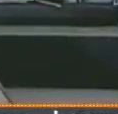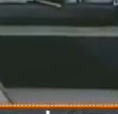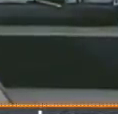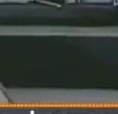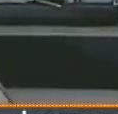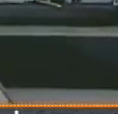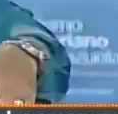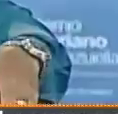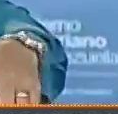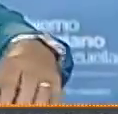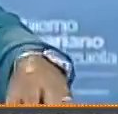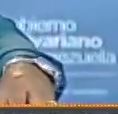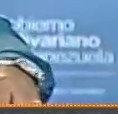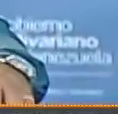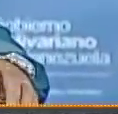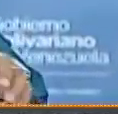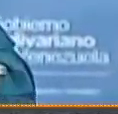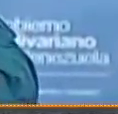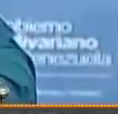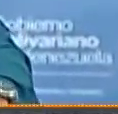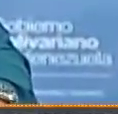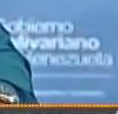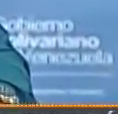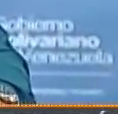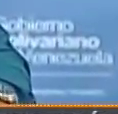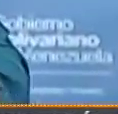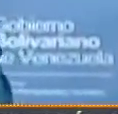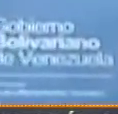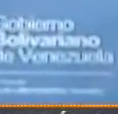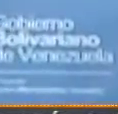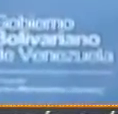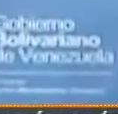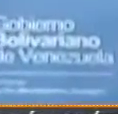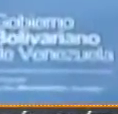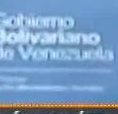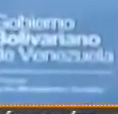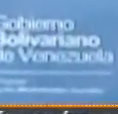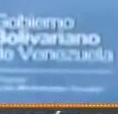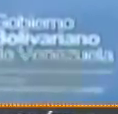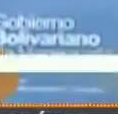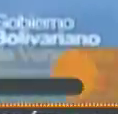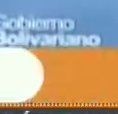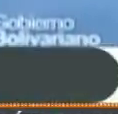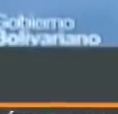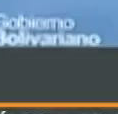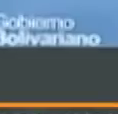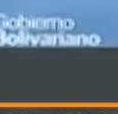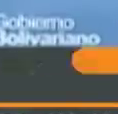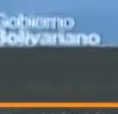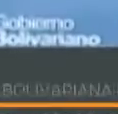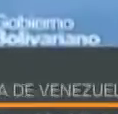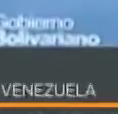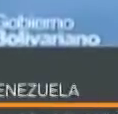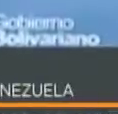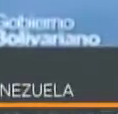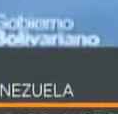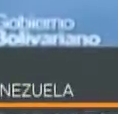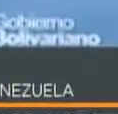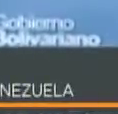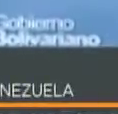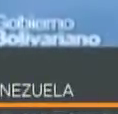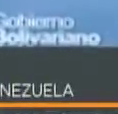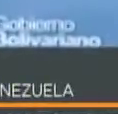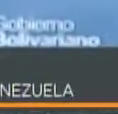feliz de estar con ustedes y de recibir tanto amor, de